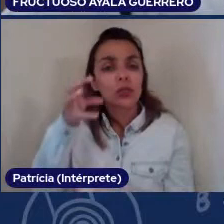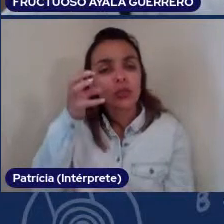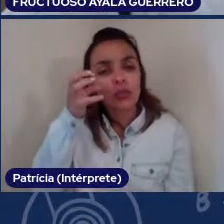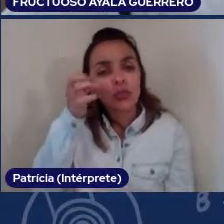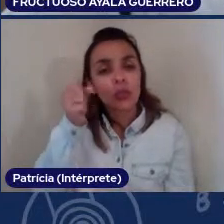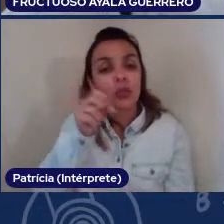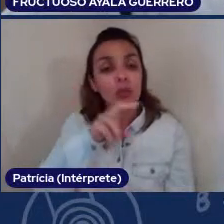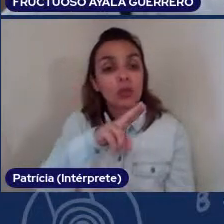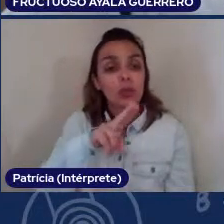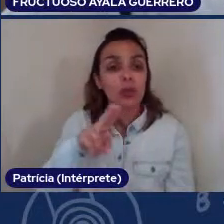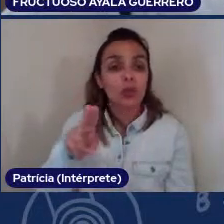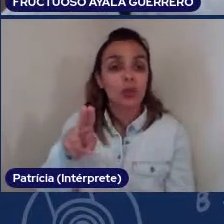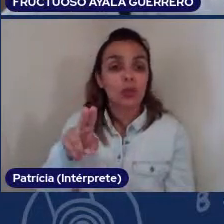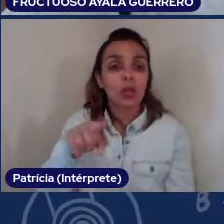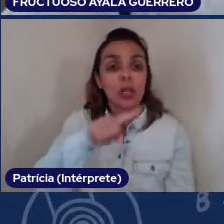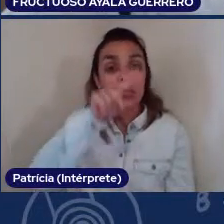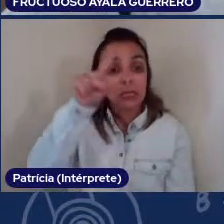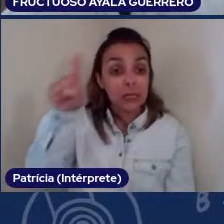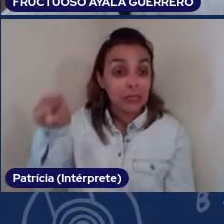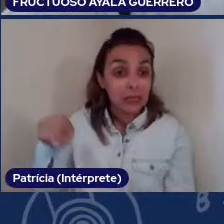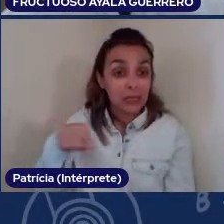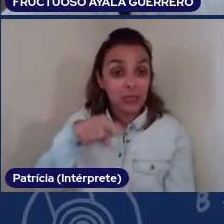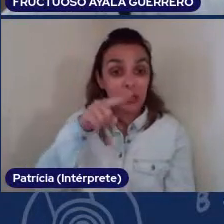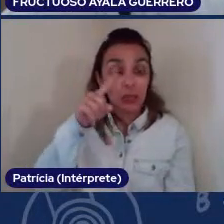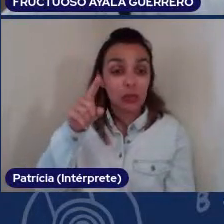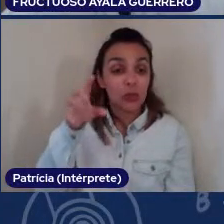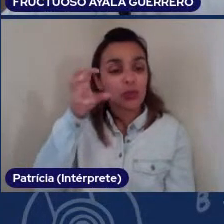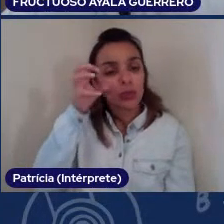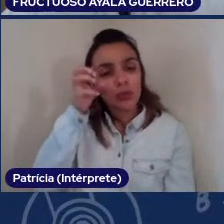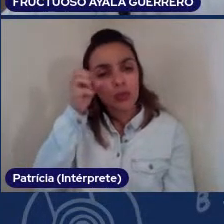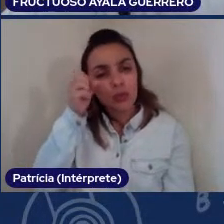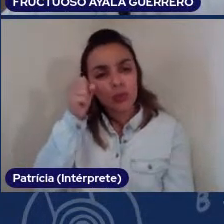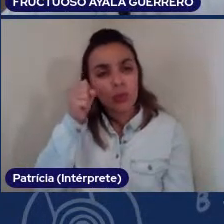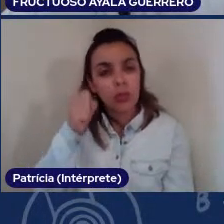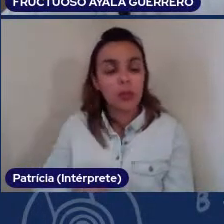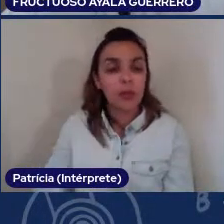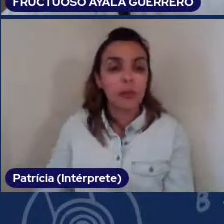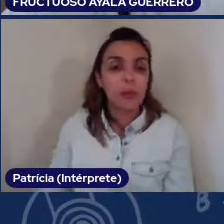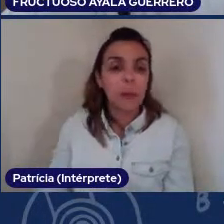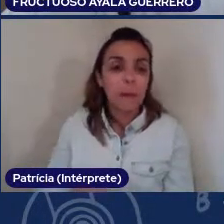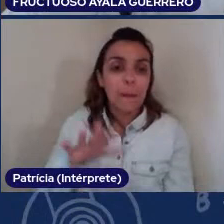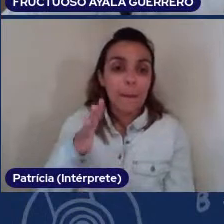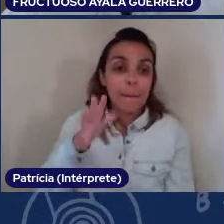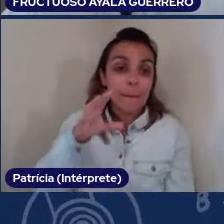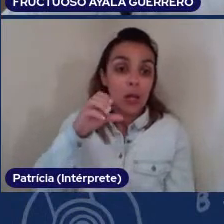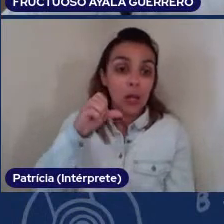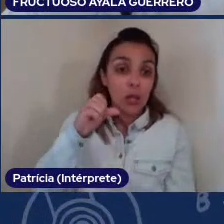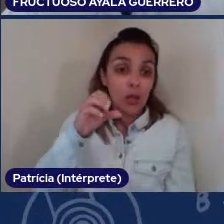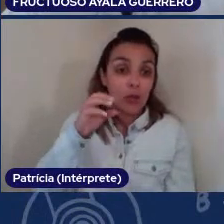llama ciclo de sueño, que dura en promedio 90 minutos.